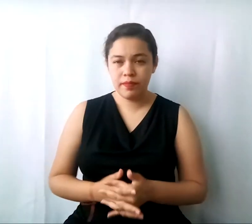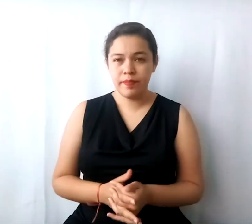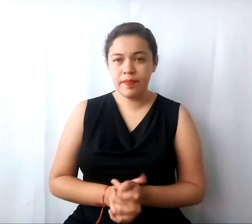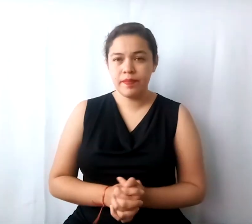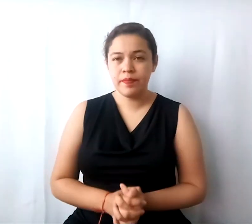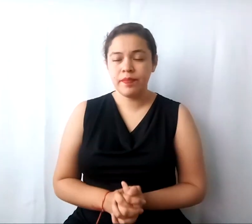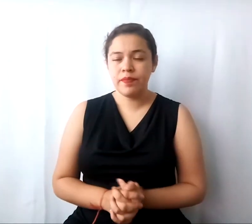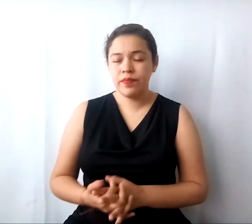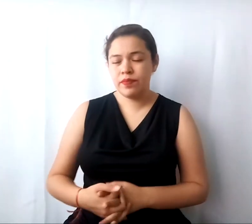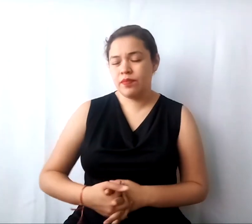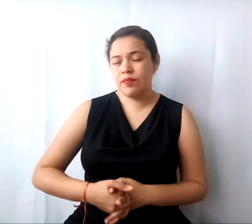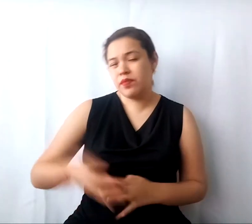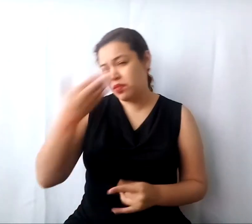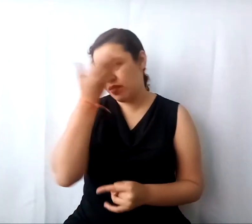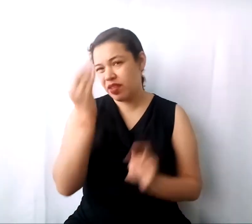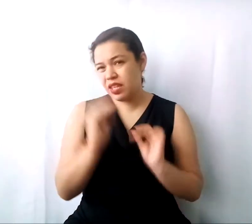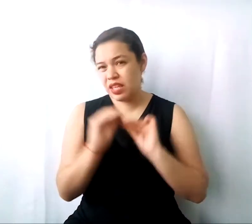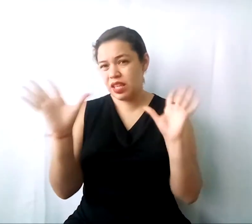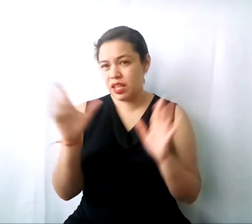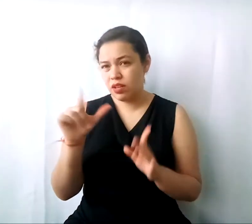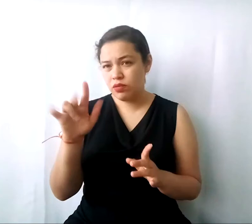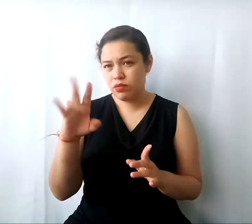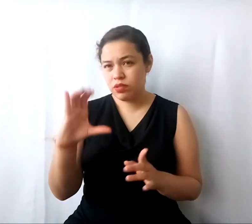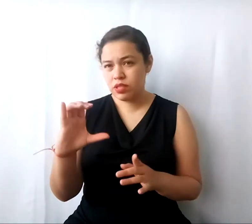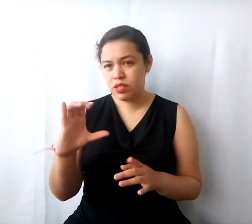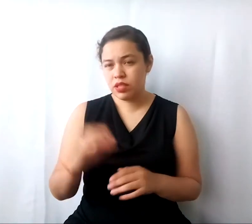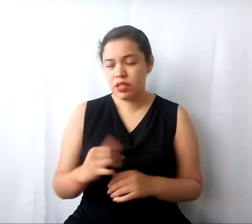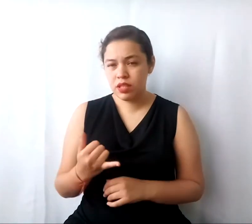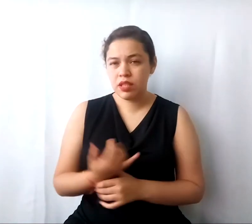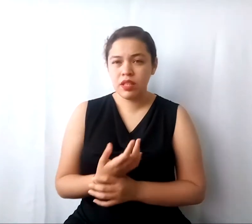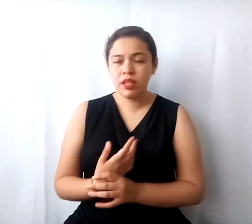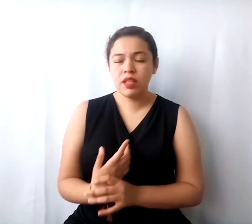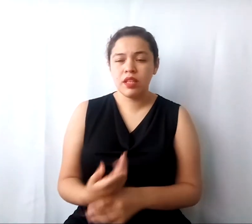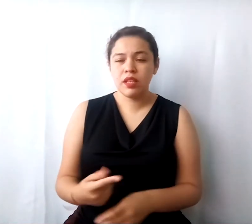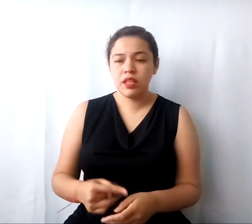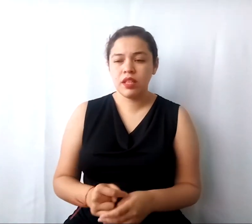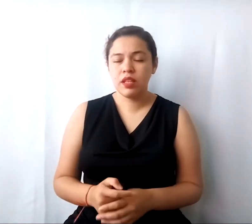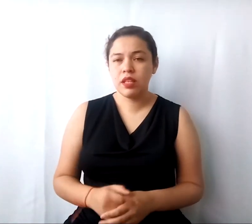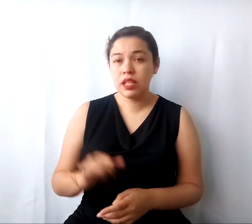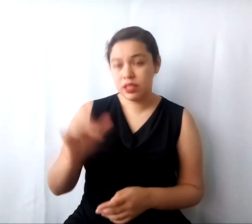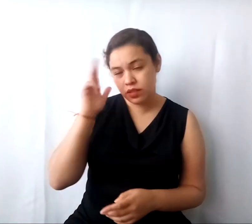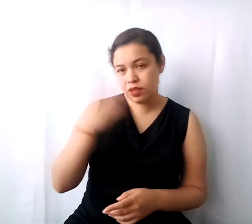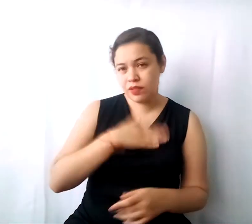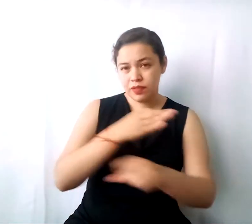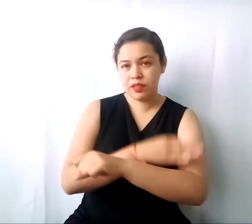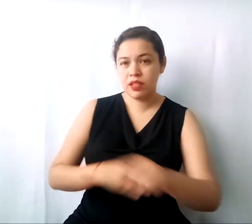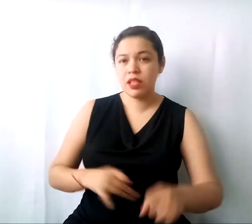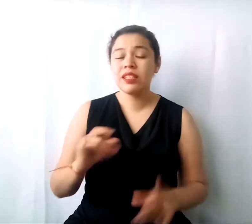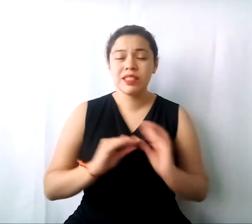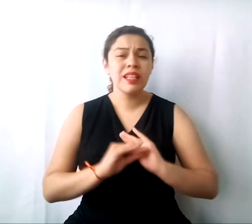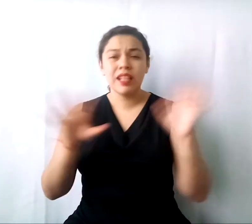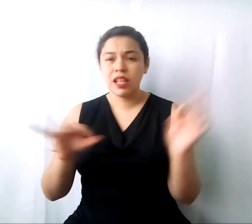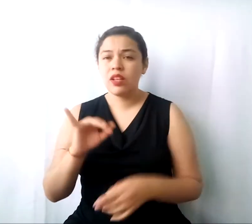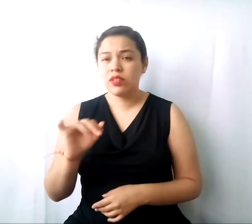No sé si quedó claro, Lucy. Si está por ahí Lucy aún. Sí, hola, buenas tardes. Sí, sí me queda claro